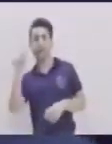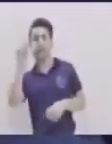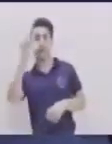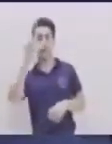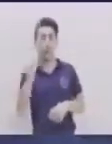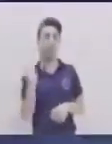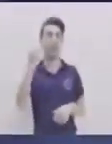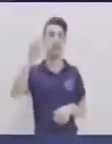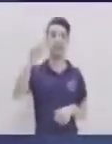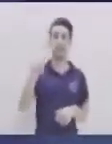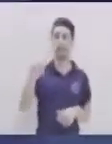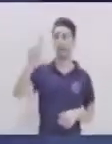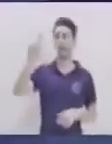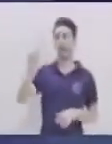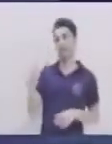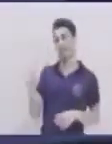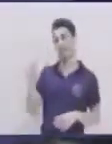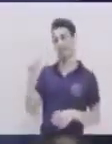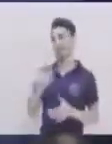la.